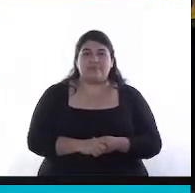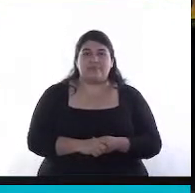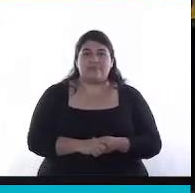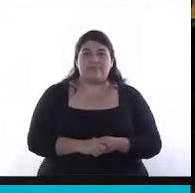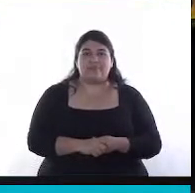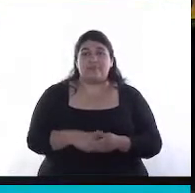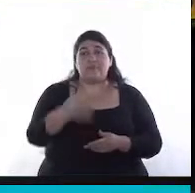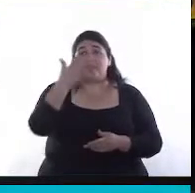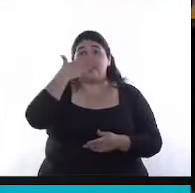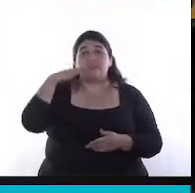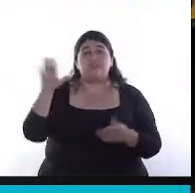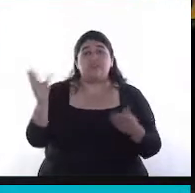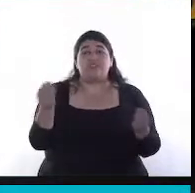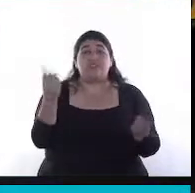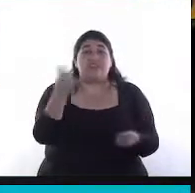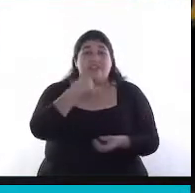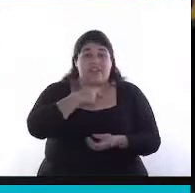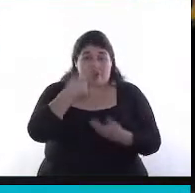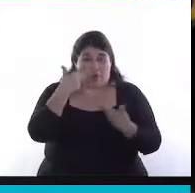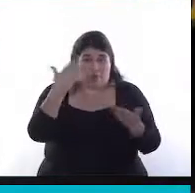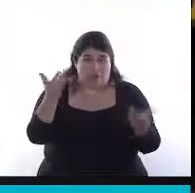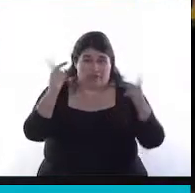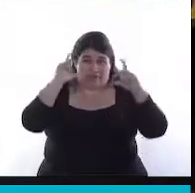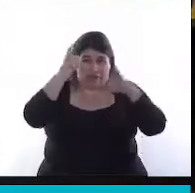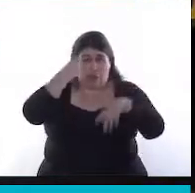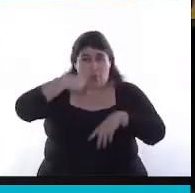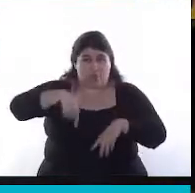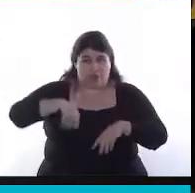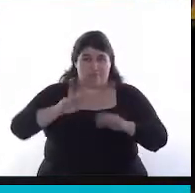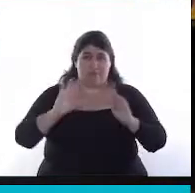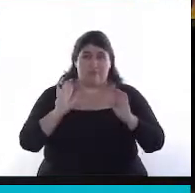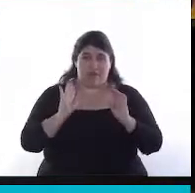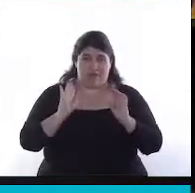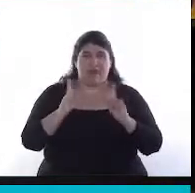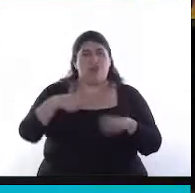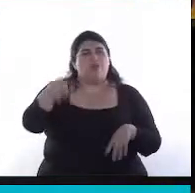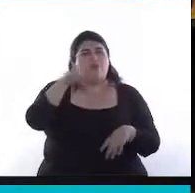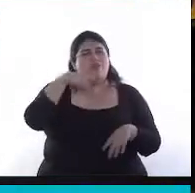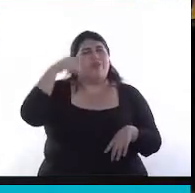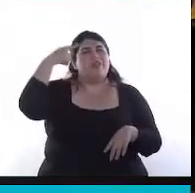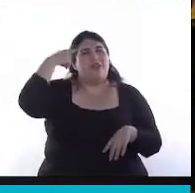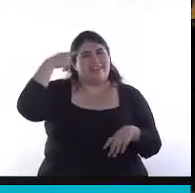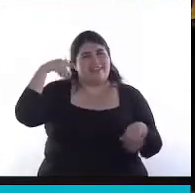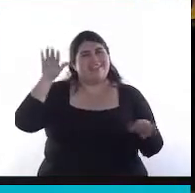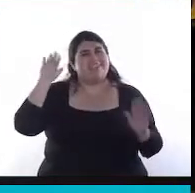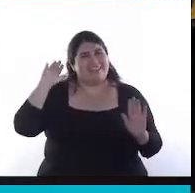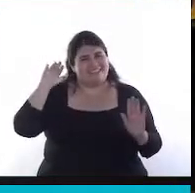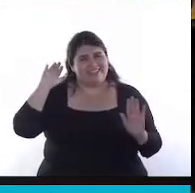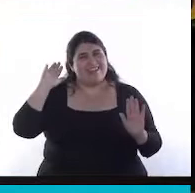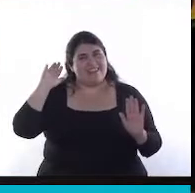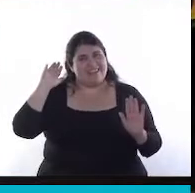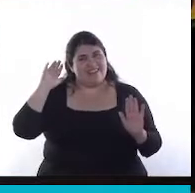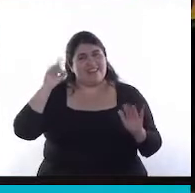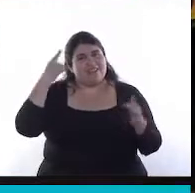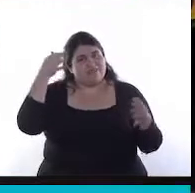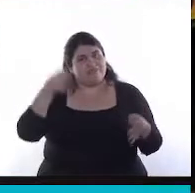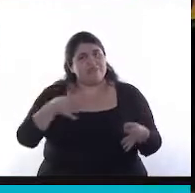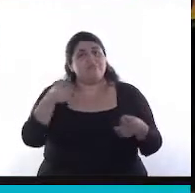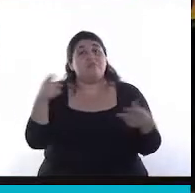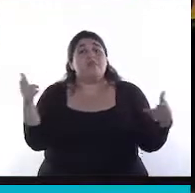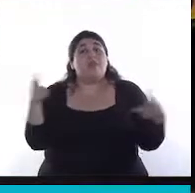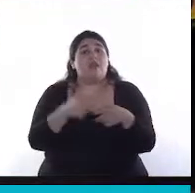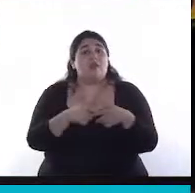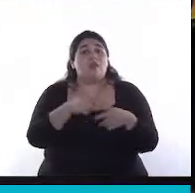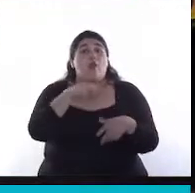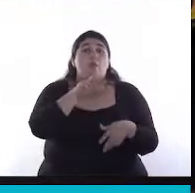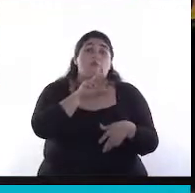quiero mostrar esto como última foto imagínense que acá estaban reunidos el procurador independiente